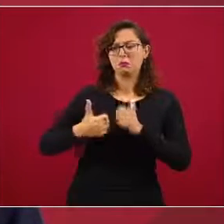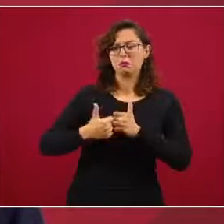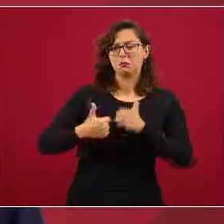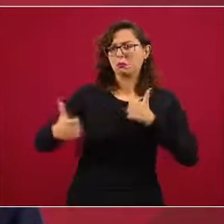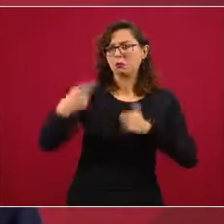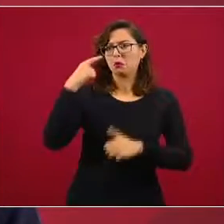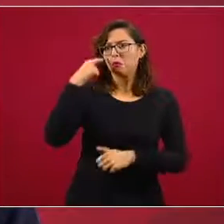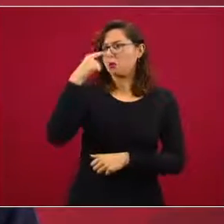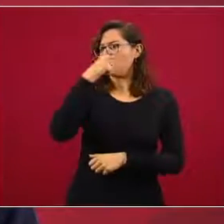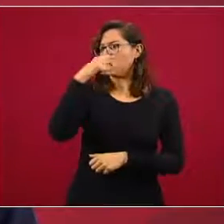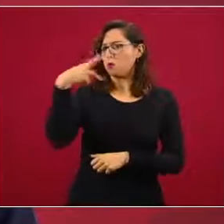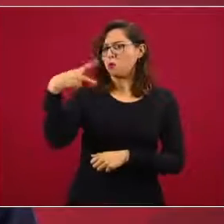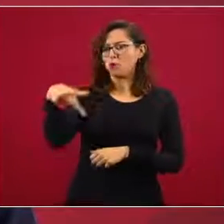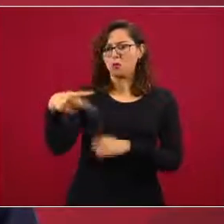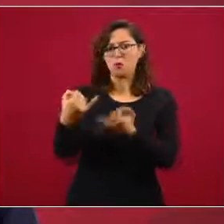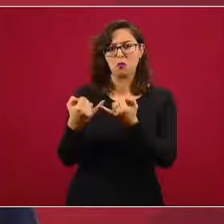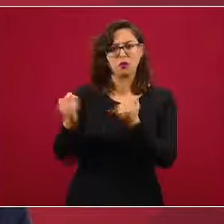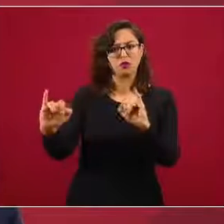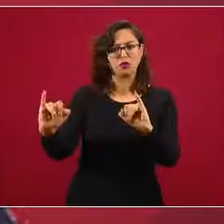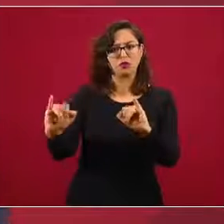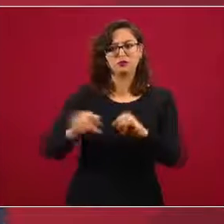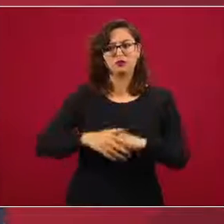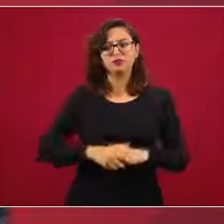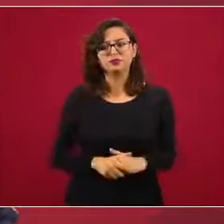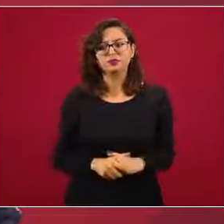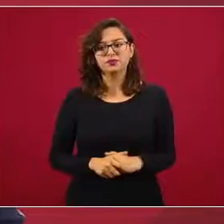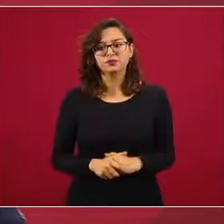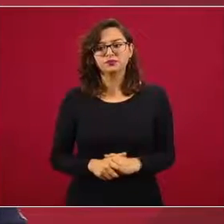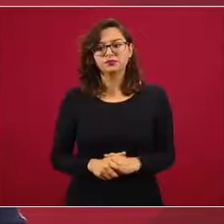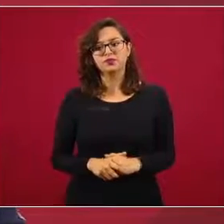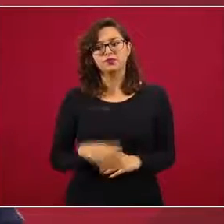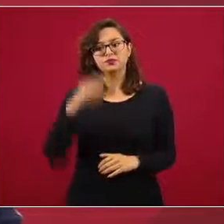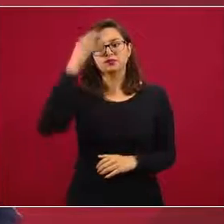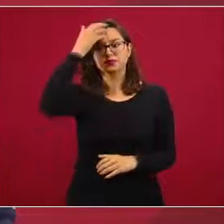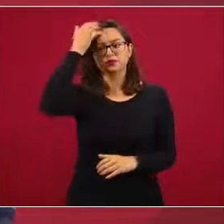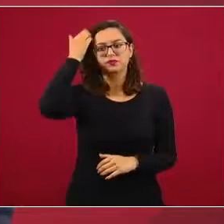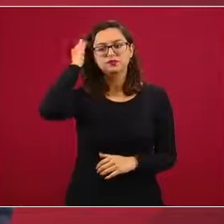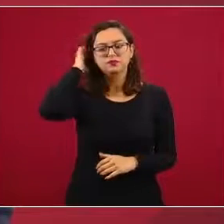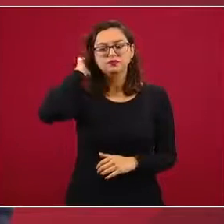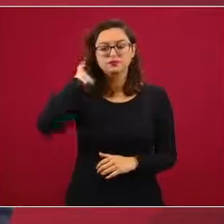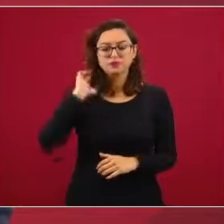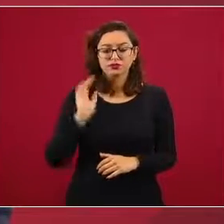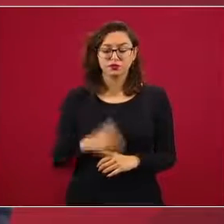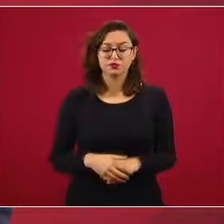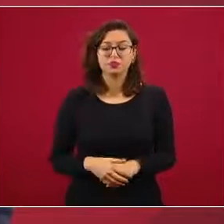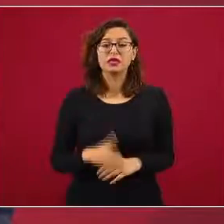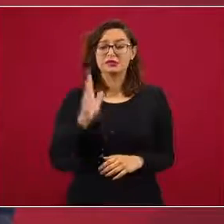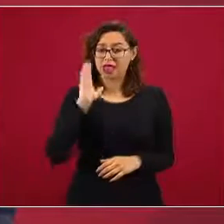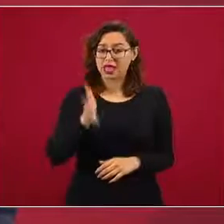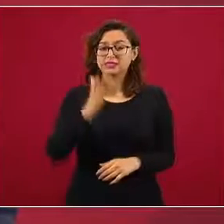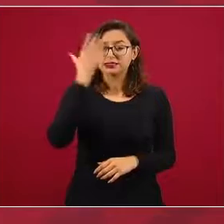aunque ya se sabe, no está de más repetirlo.